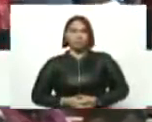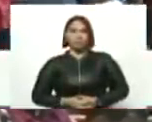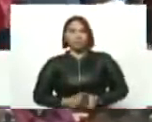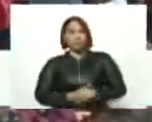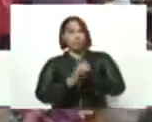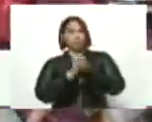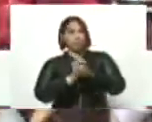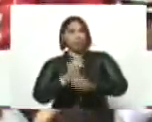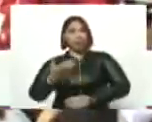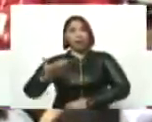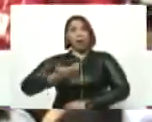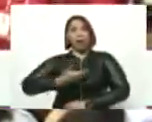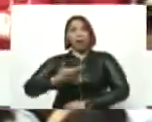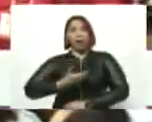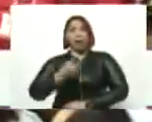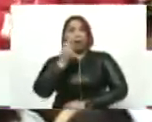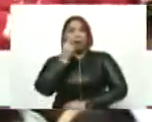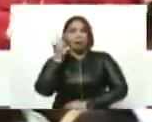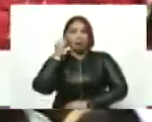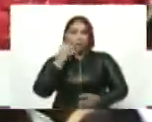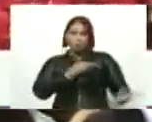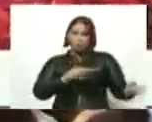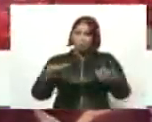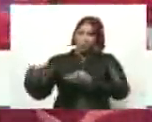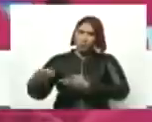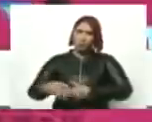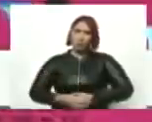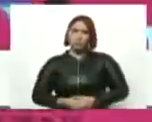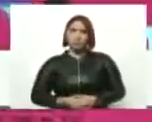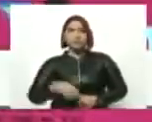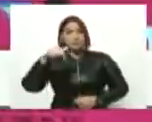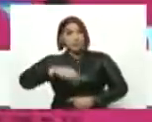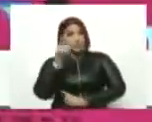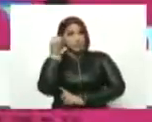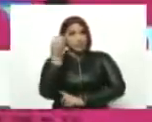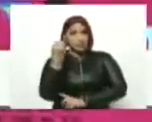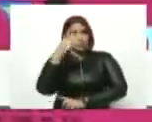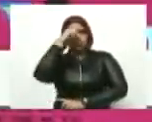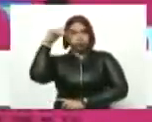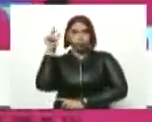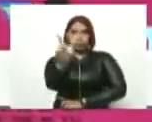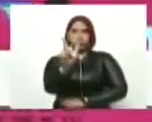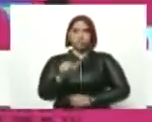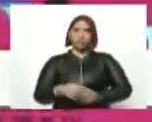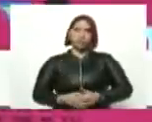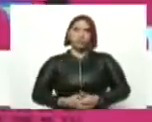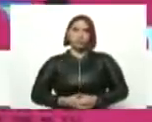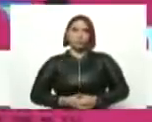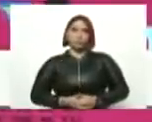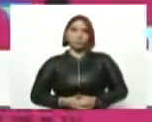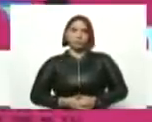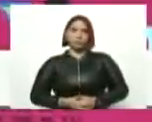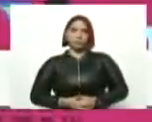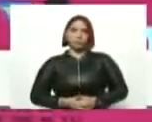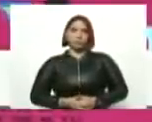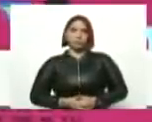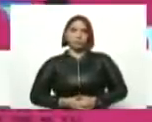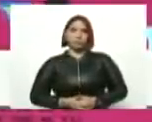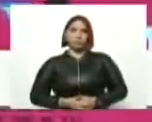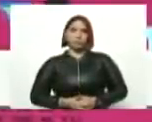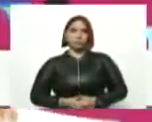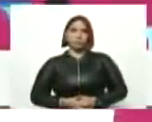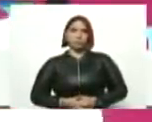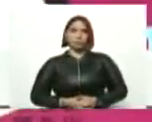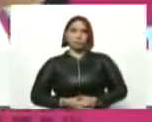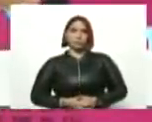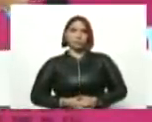compañeros y compañeras alcaldes y alcaldesas, bienvenidos. Este es el Congreso del Partido Socialista Unido de Venezuela.